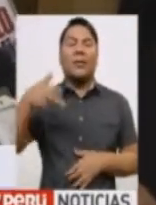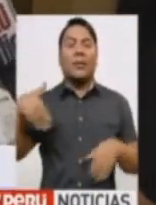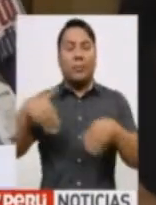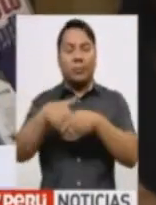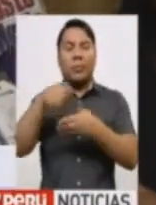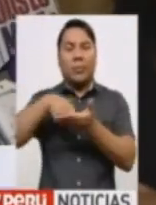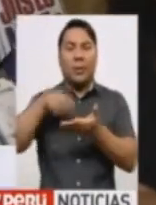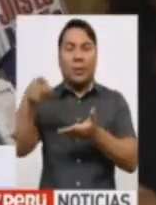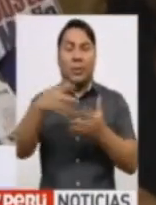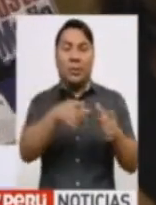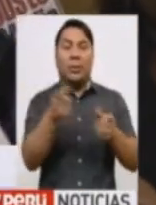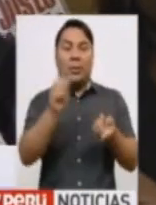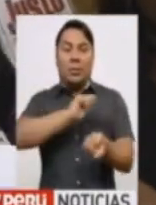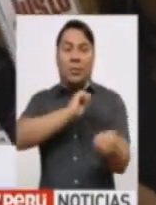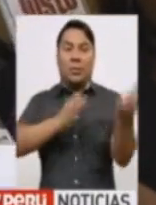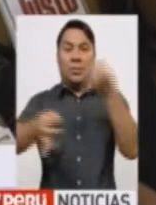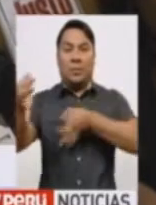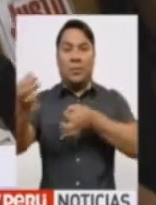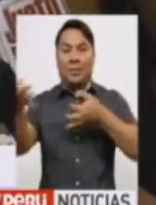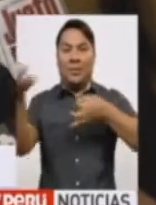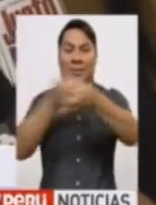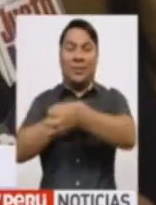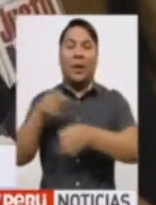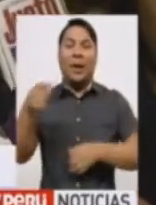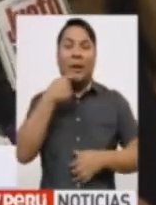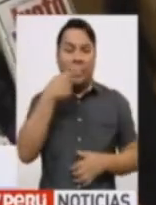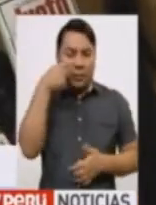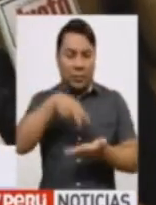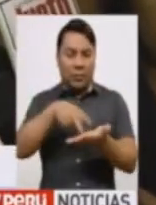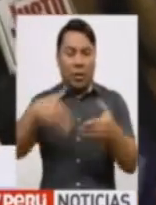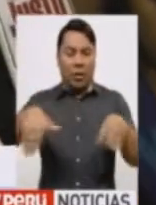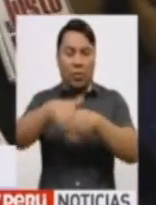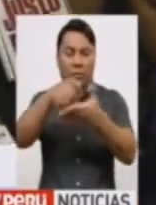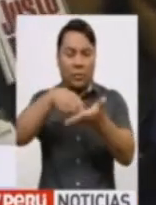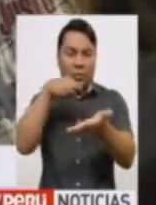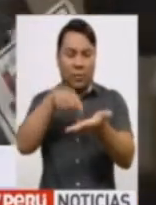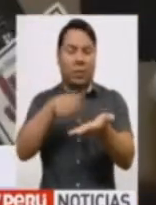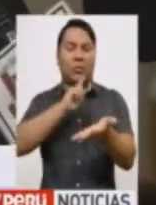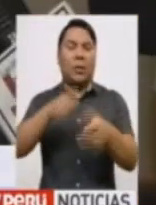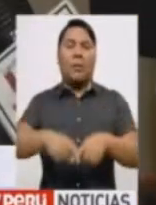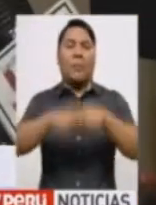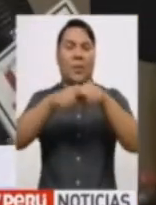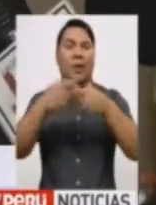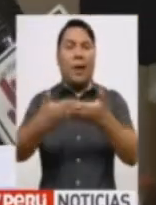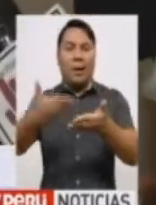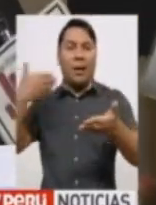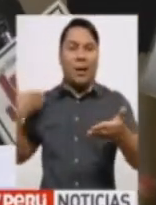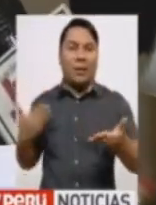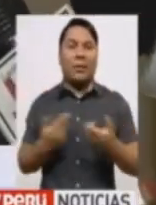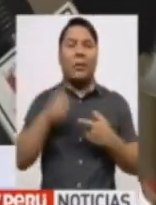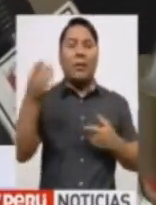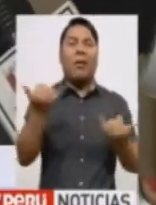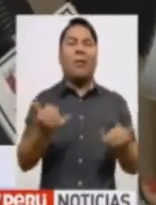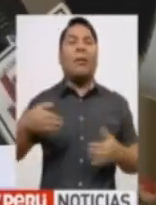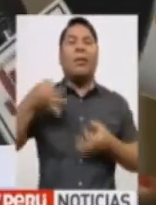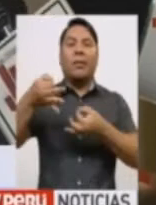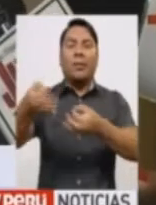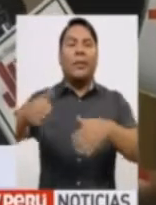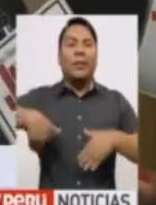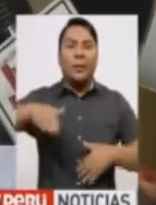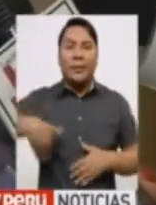alcaldía, lo primero que debió haber hecho es cancelar el contrato que le dejó la señora Villarán. Eso demuestra finalmente que